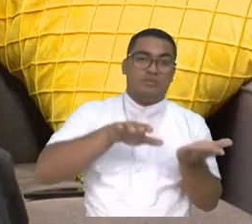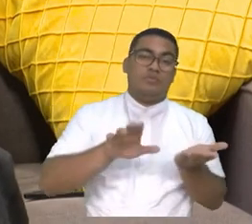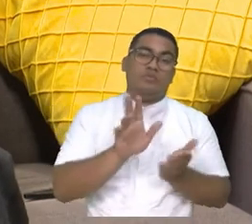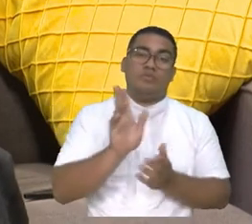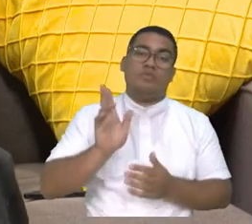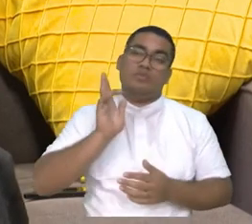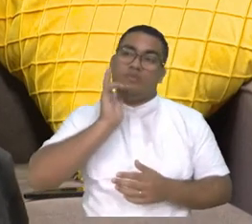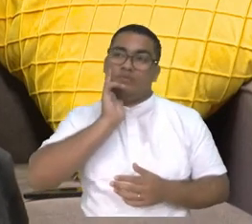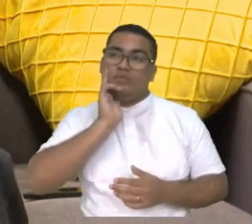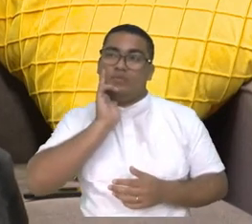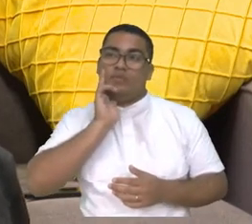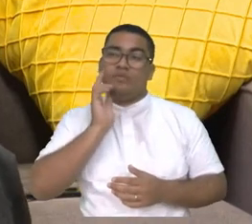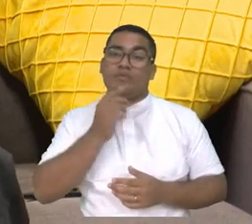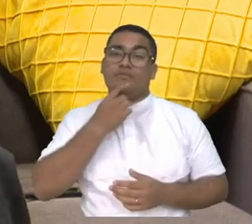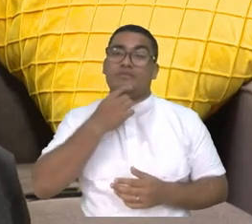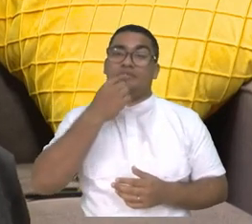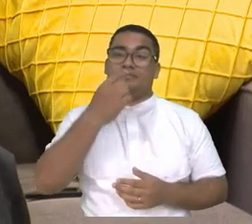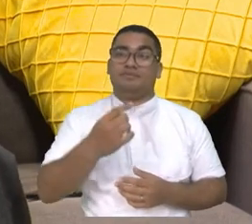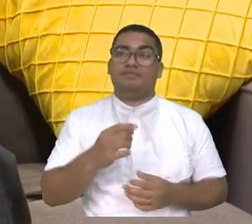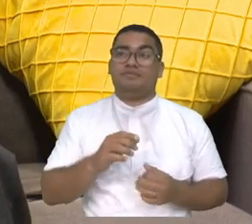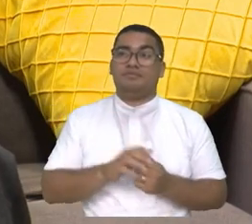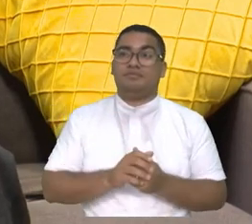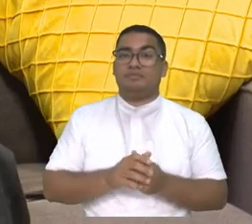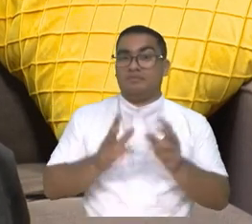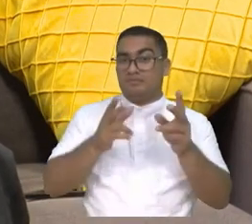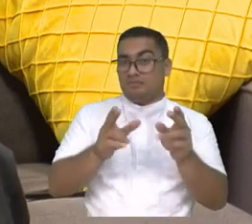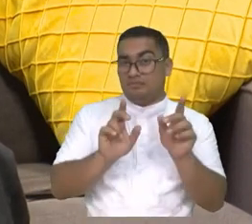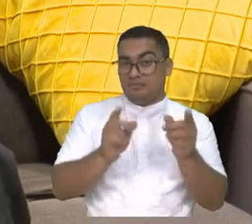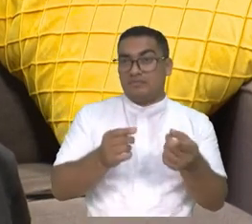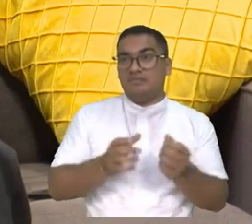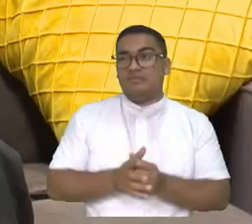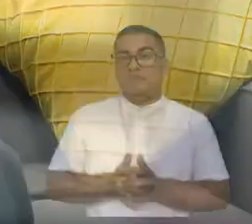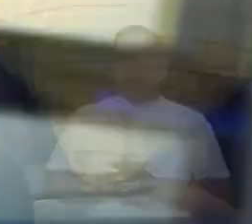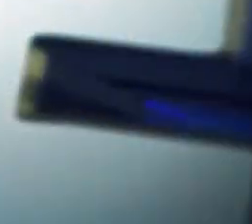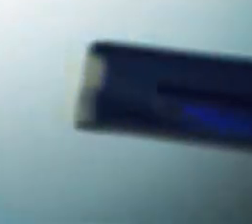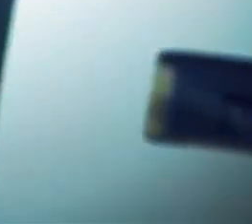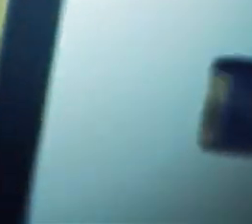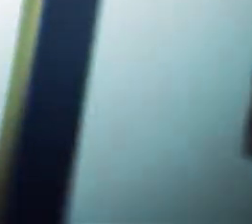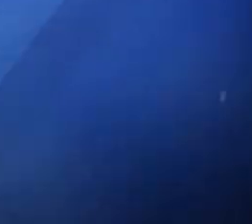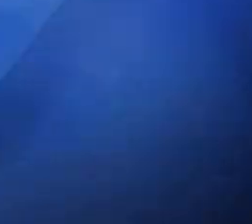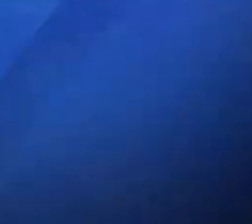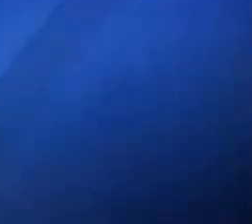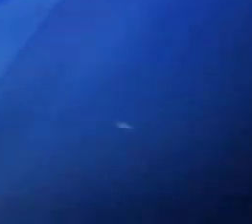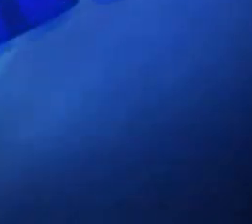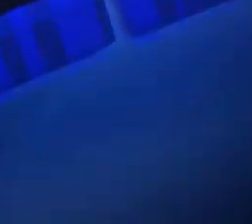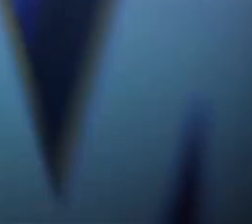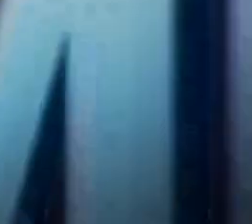del Príncipe de las Letras Castellanas, Rubén Darío. Breve pausa y ya volvemos.